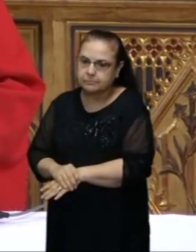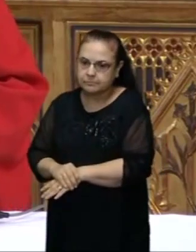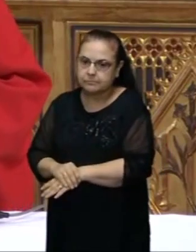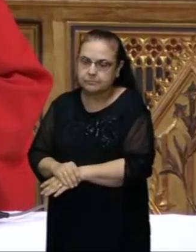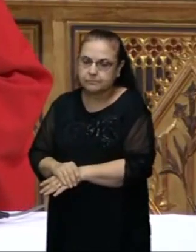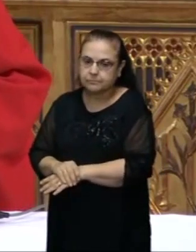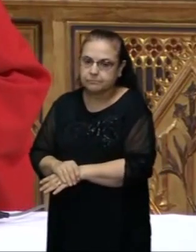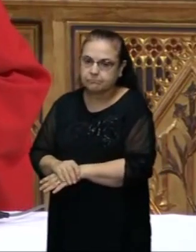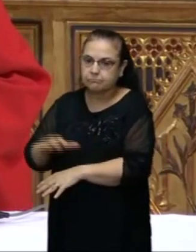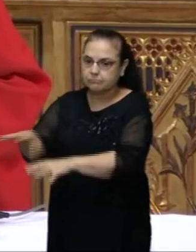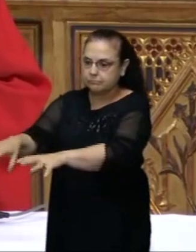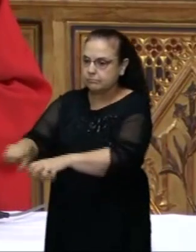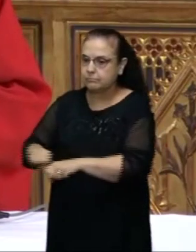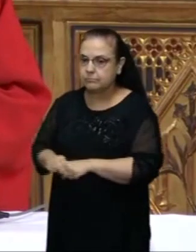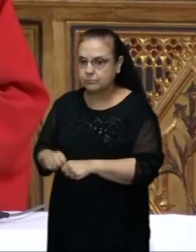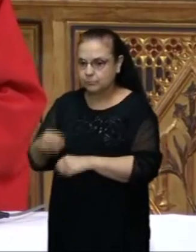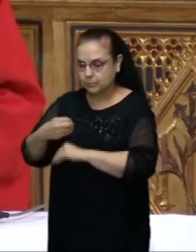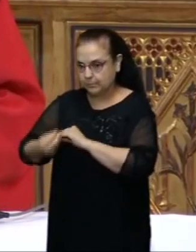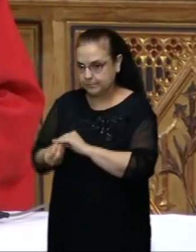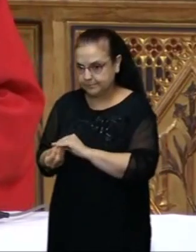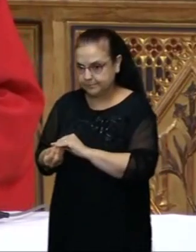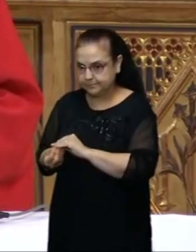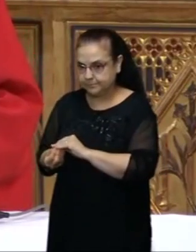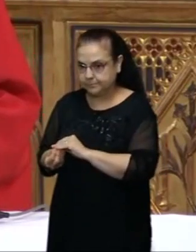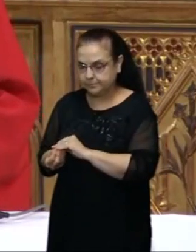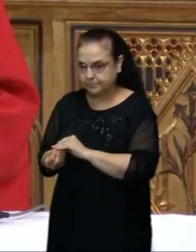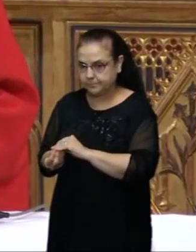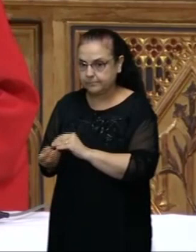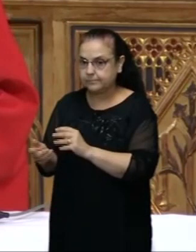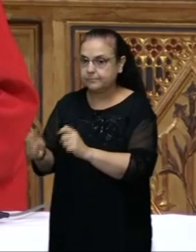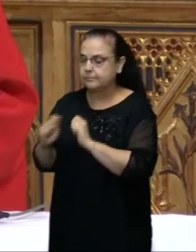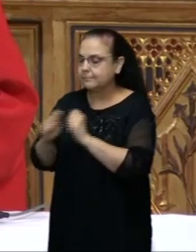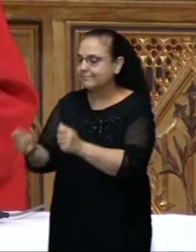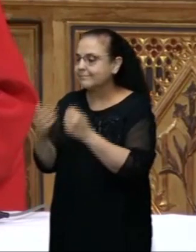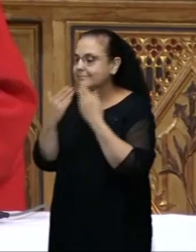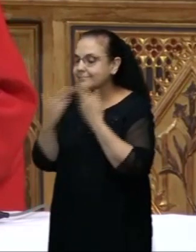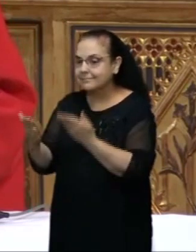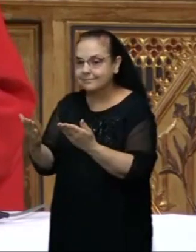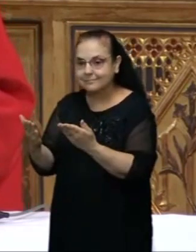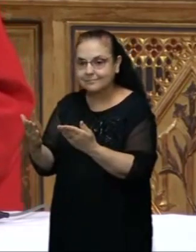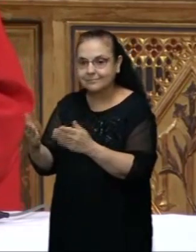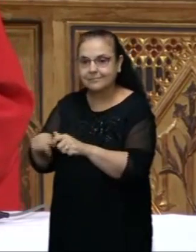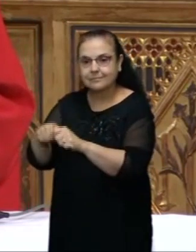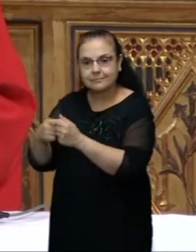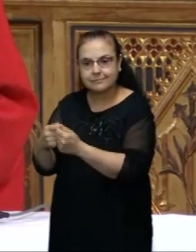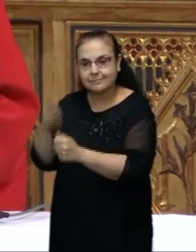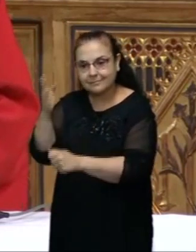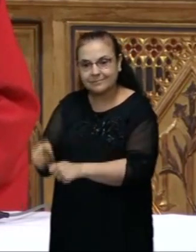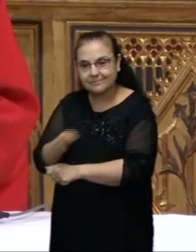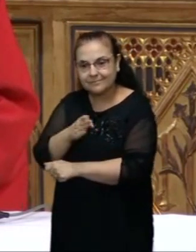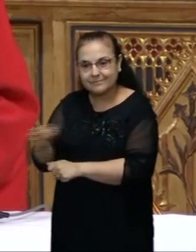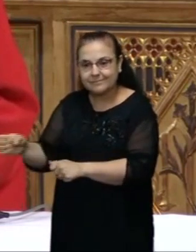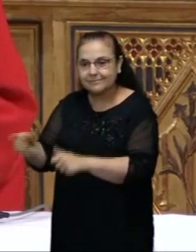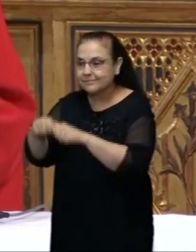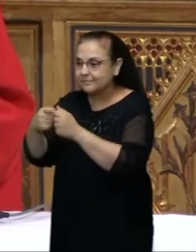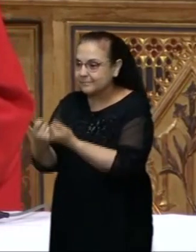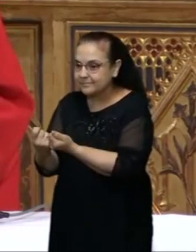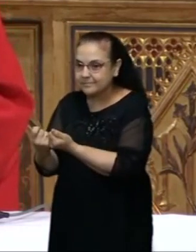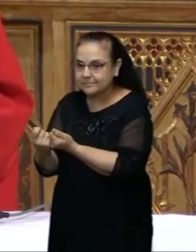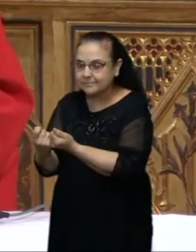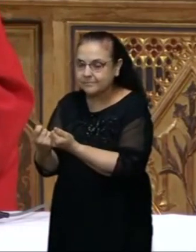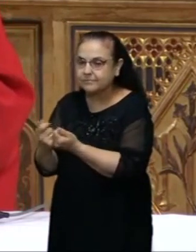voluntariamente aceptada, tomó pan, dando gracias, te bendijo, lo